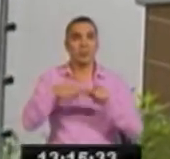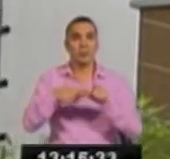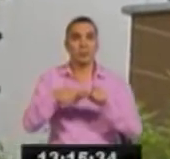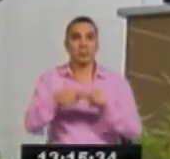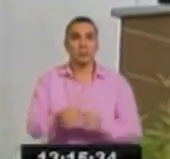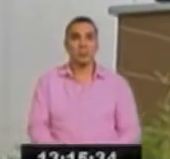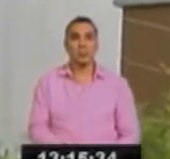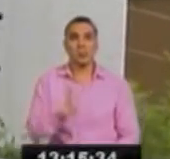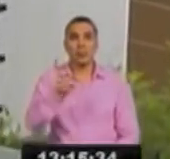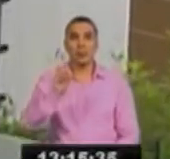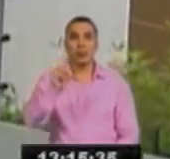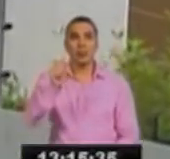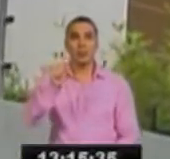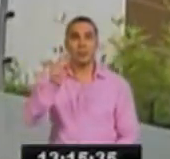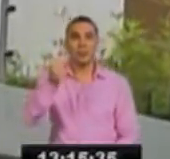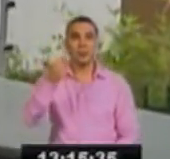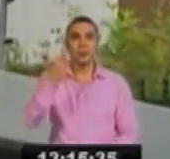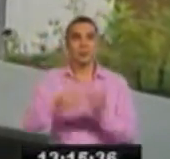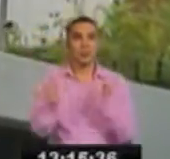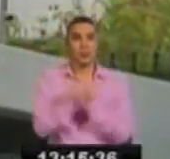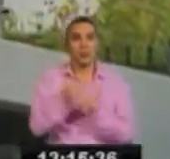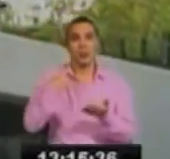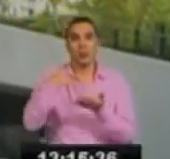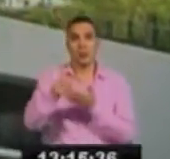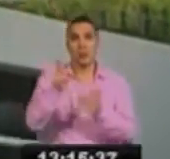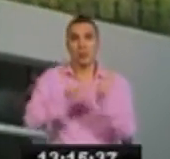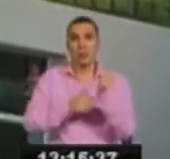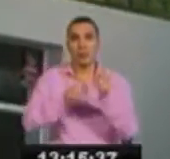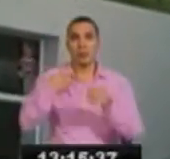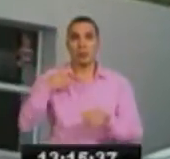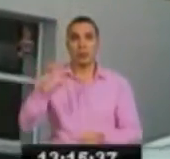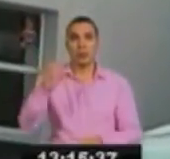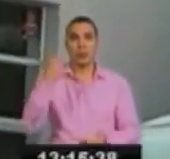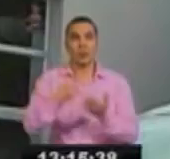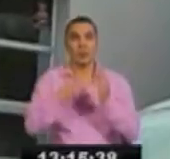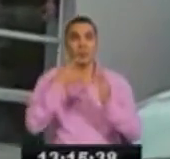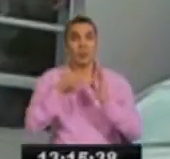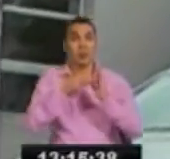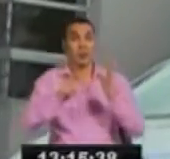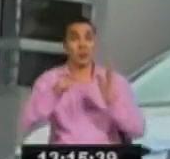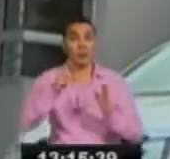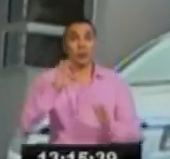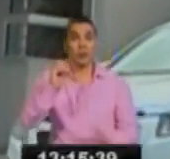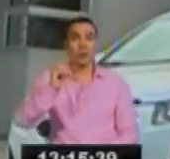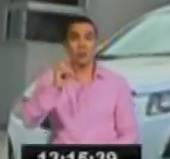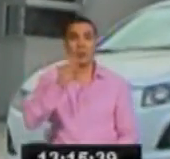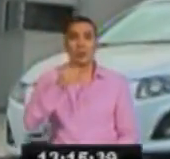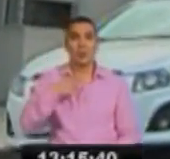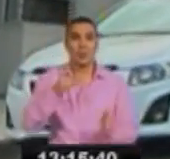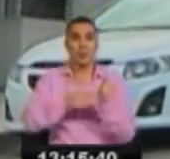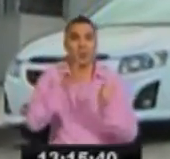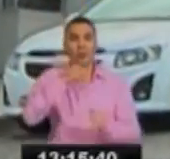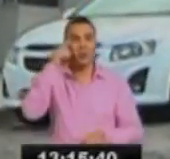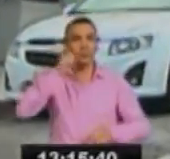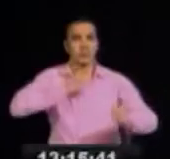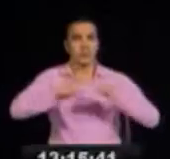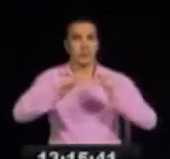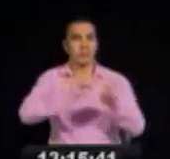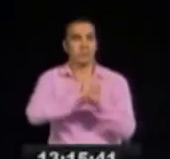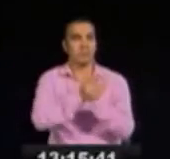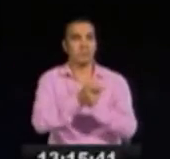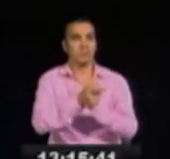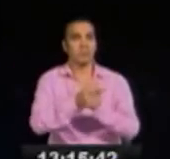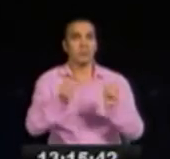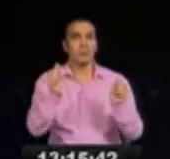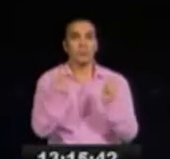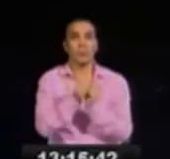residencial Lomas de Monteserrín, con el que autorizan a su hermana y cuñada, la arquitecta Pierina Correa, se encargue de efectuar los trámites de traspaso en